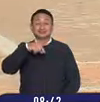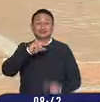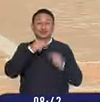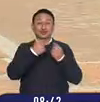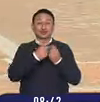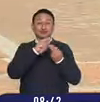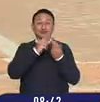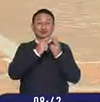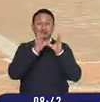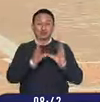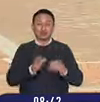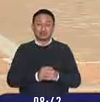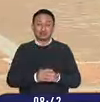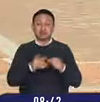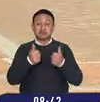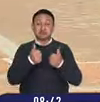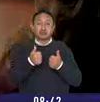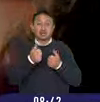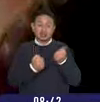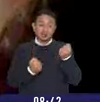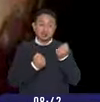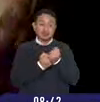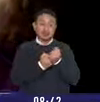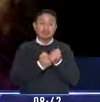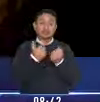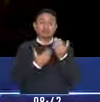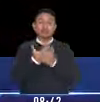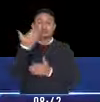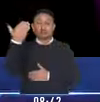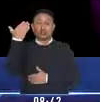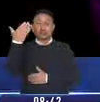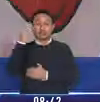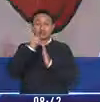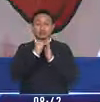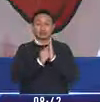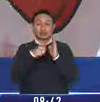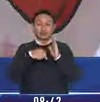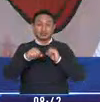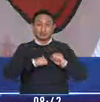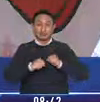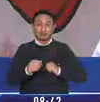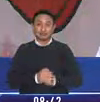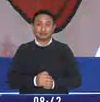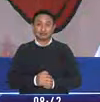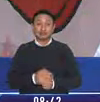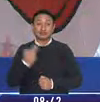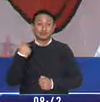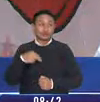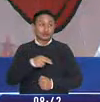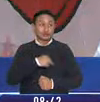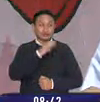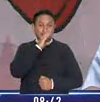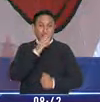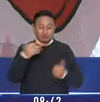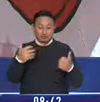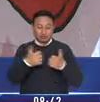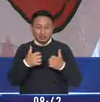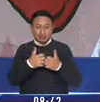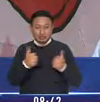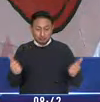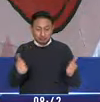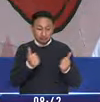del alcalde electo Pavel Muñoz y la agenda que su movimiento tiene para la ciudad. Nosotros siempre trabajamos en equipo, de hecho